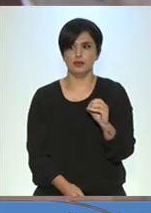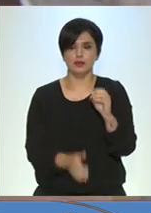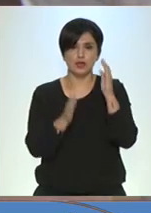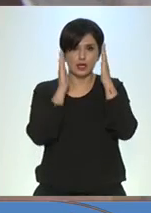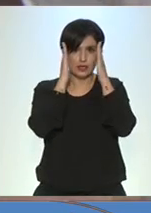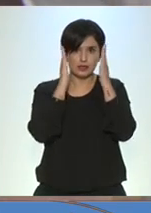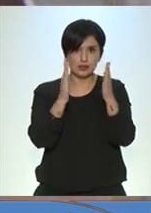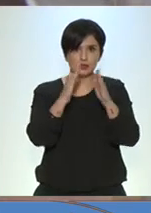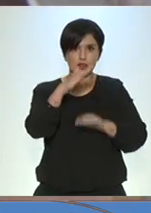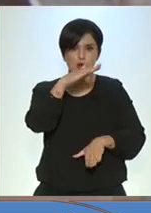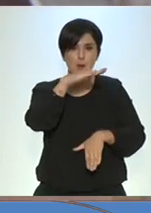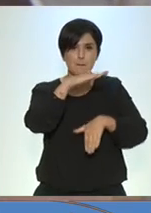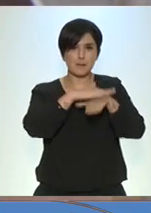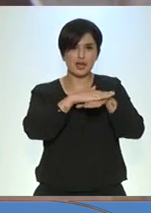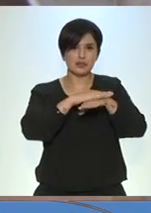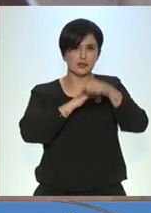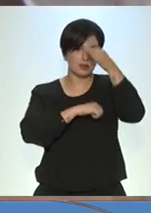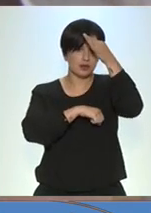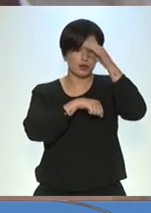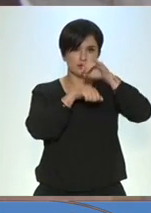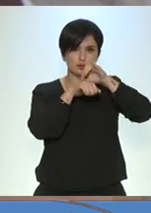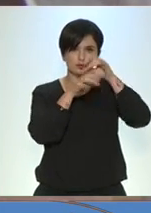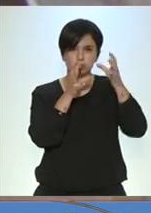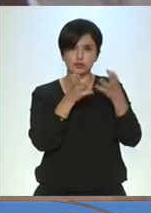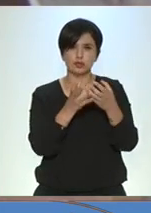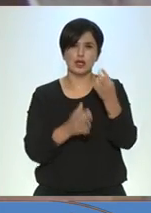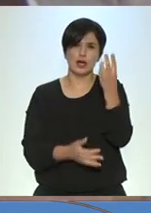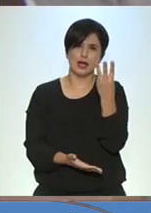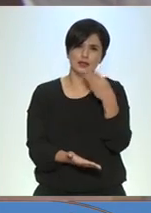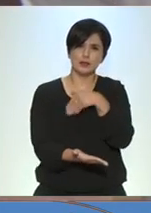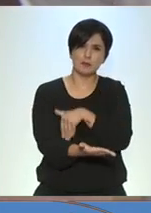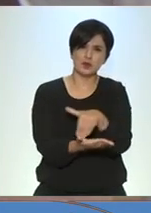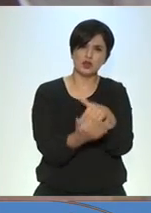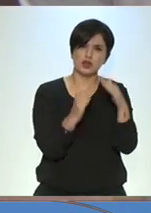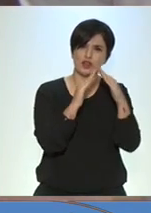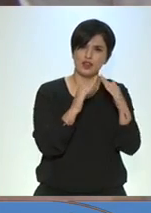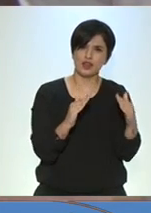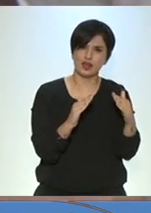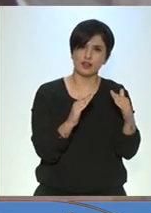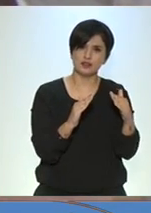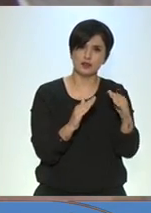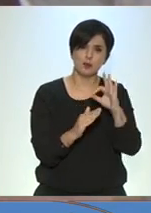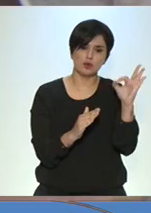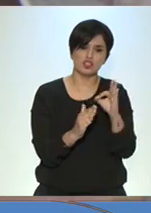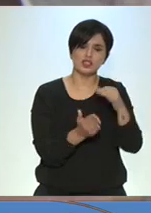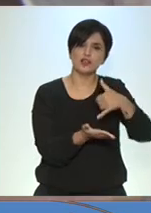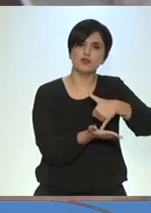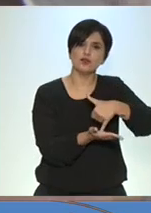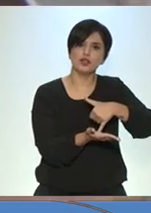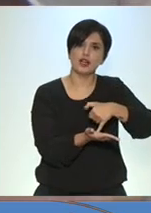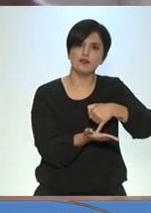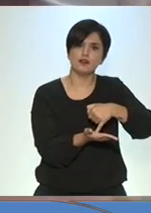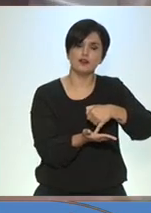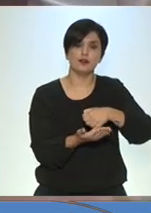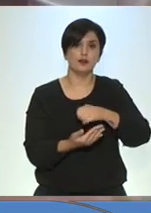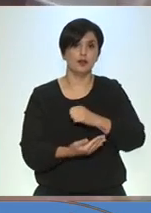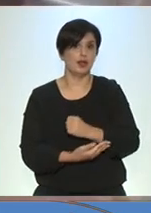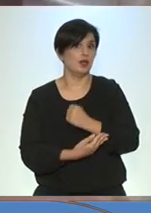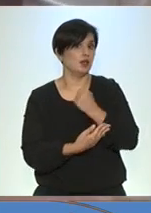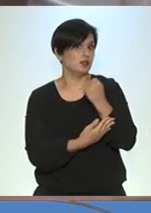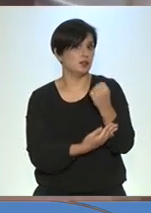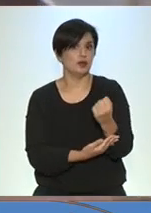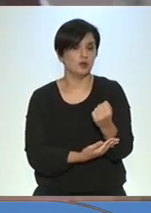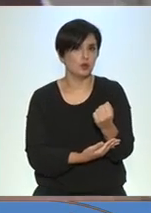de los contagios a 3 millones de hogares pertenecientes al 40% más vulnerable. Esa ayuda, según datos del Banco